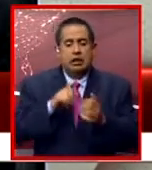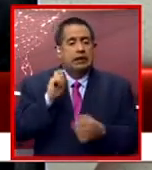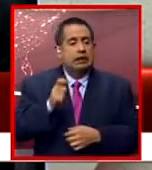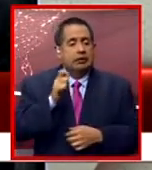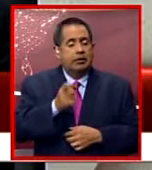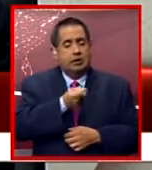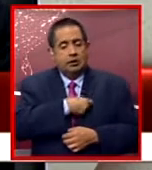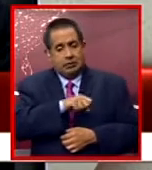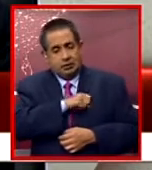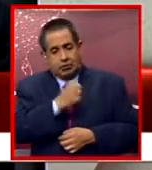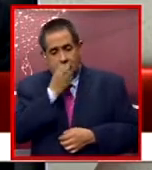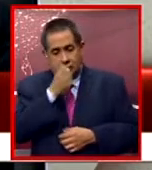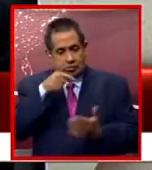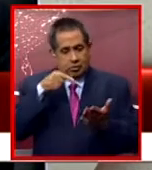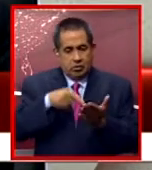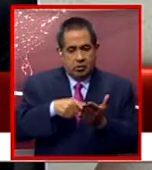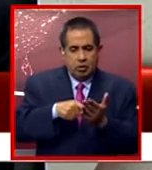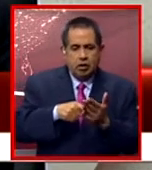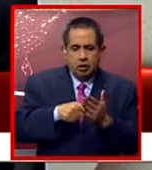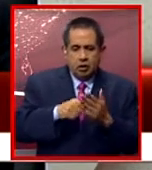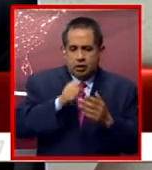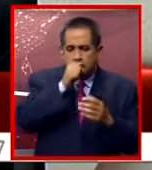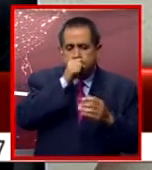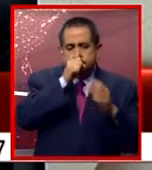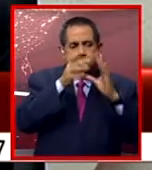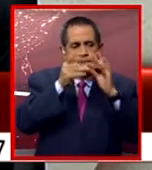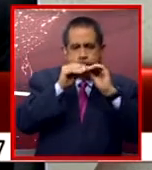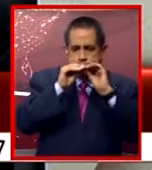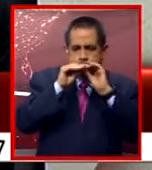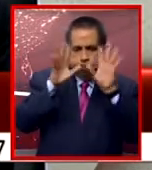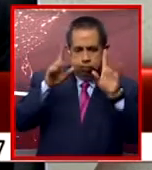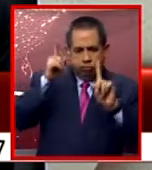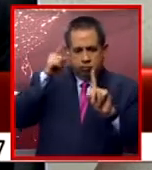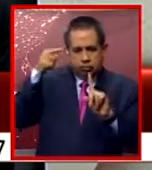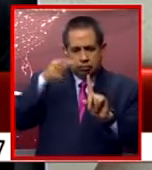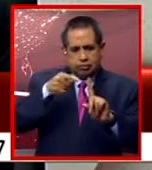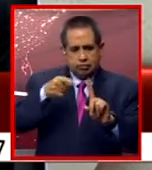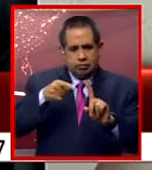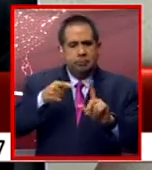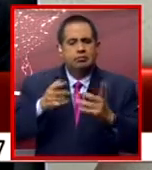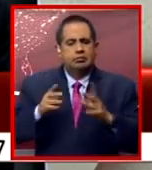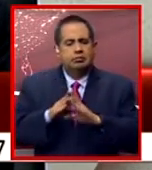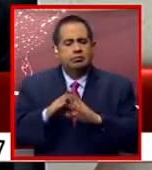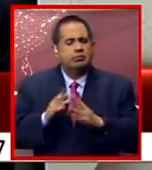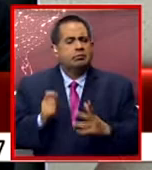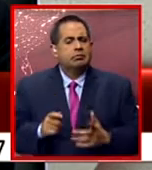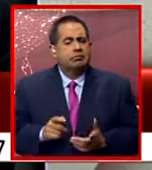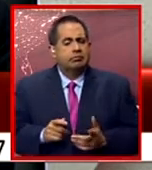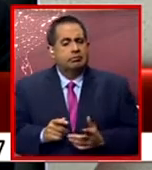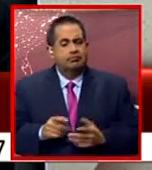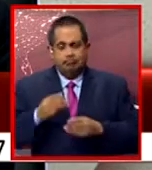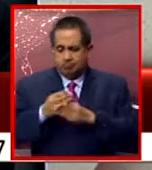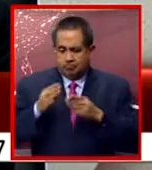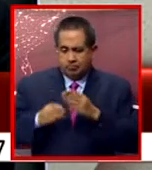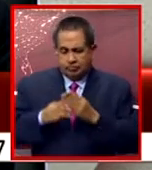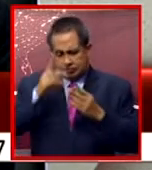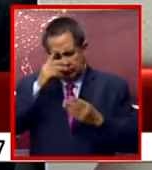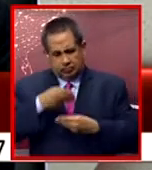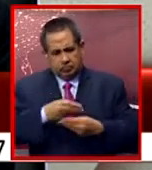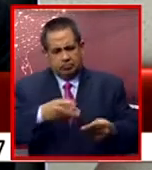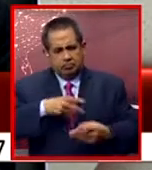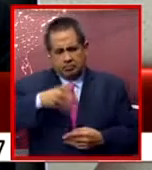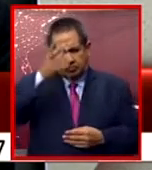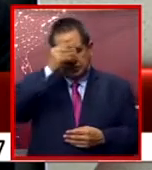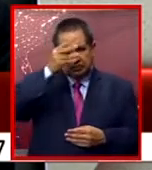Salud en tu Escuela. Este es un nuevo enfoque que incluye desde materiales para poder tener